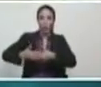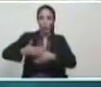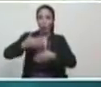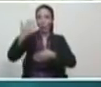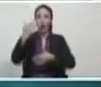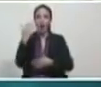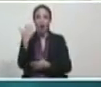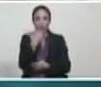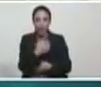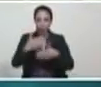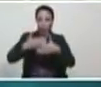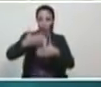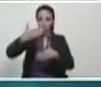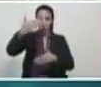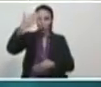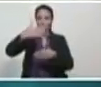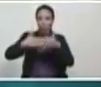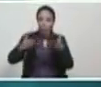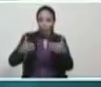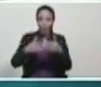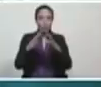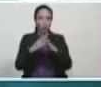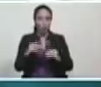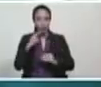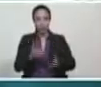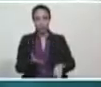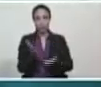el kit. Esos kits